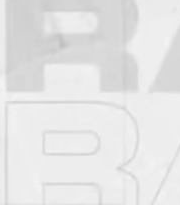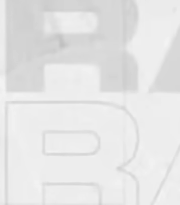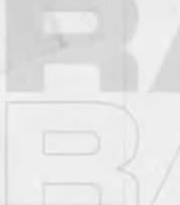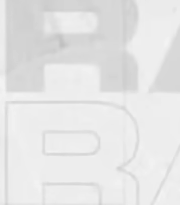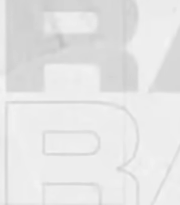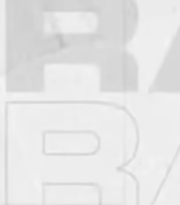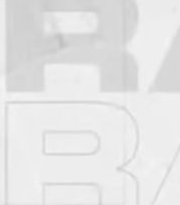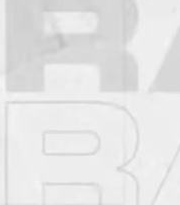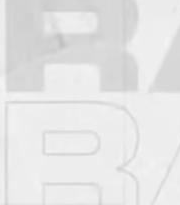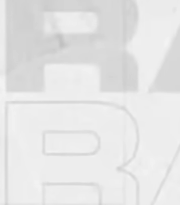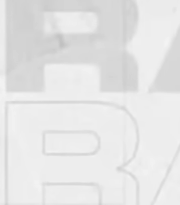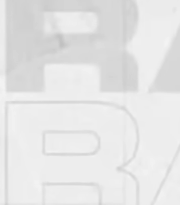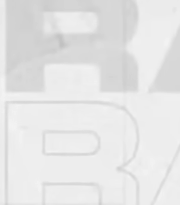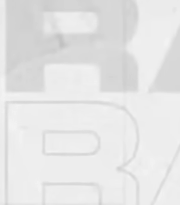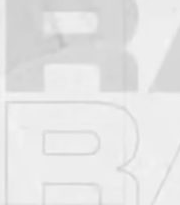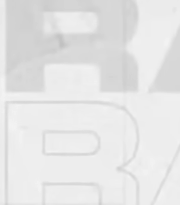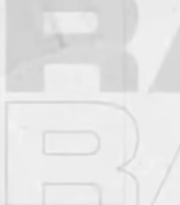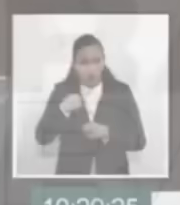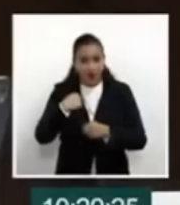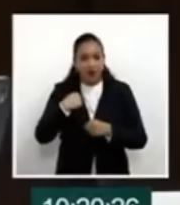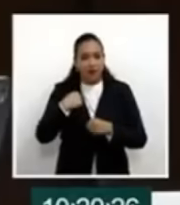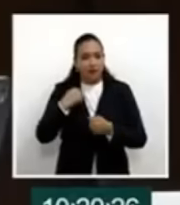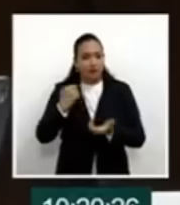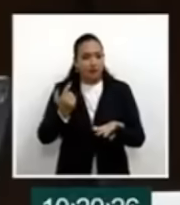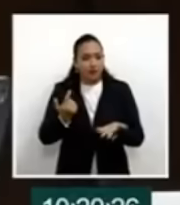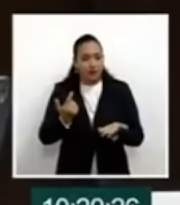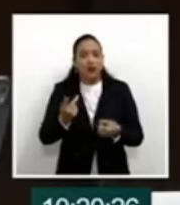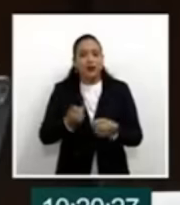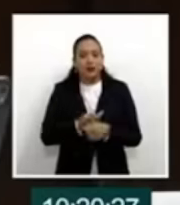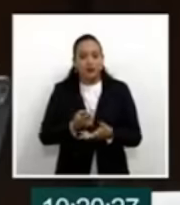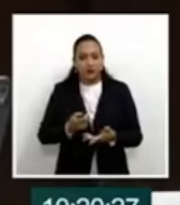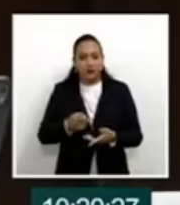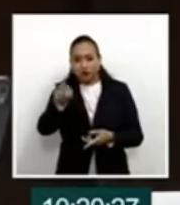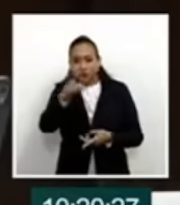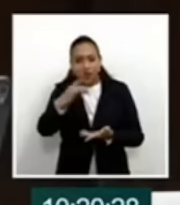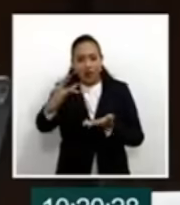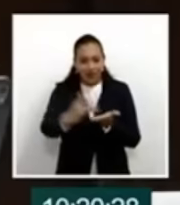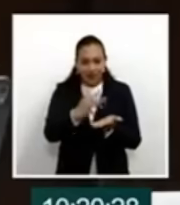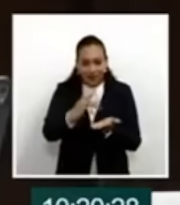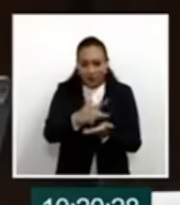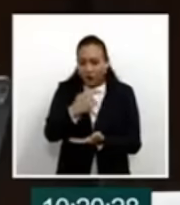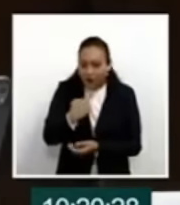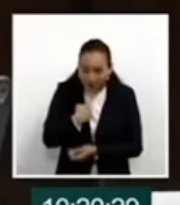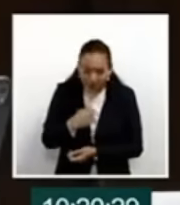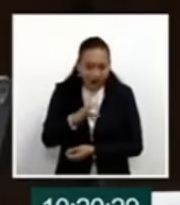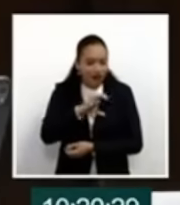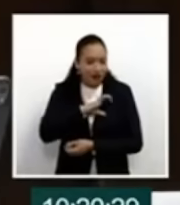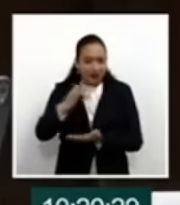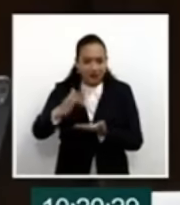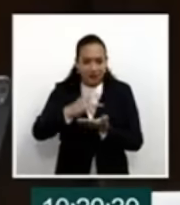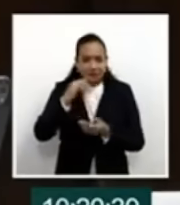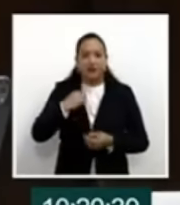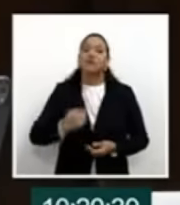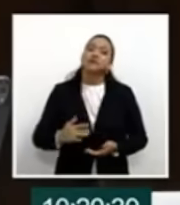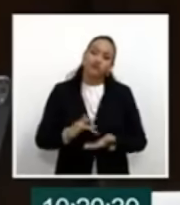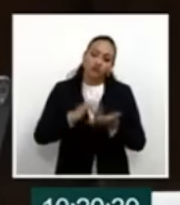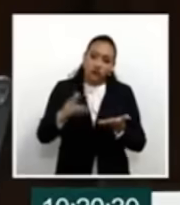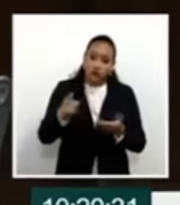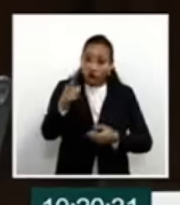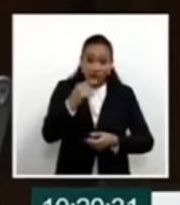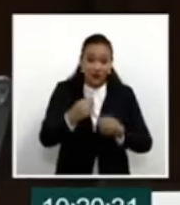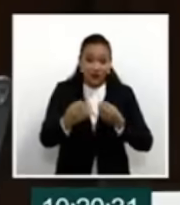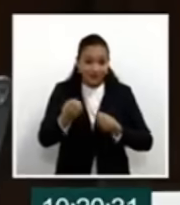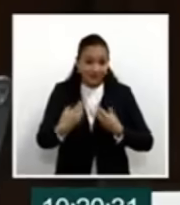otro reto para mí que es importante. Supongamos, nada más es una suposición, no digo que eso va a pasar. Supongamos que la Corte